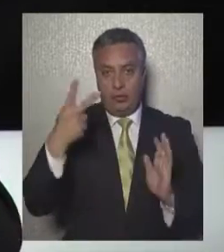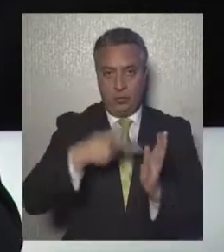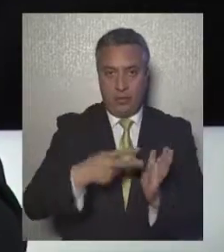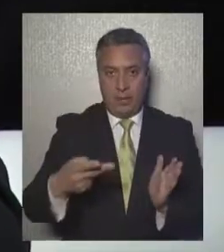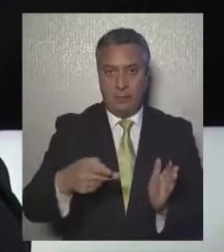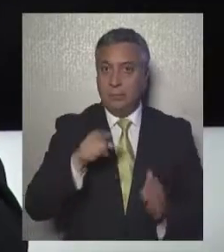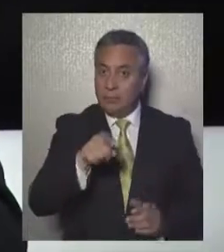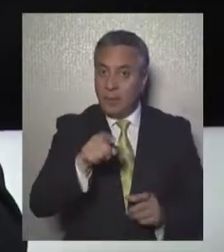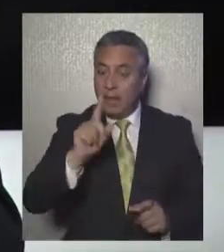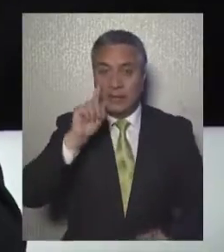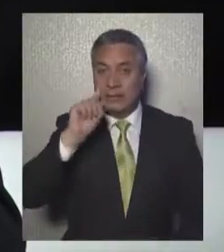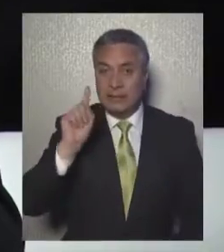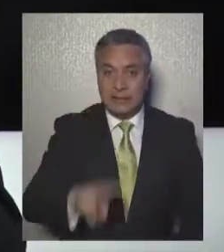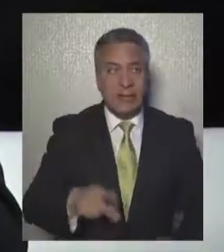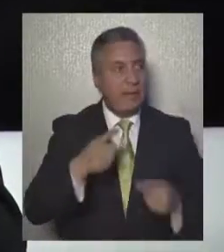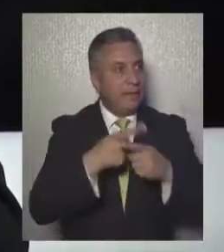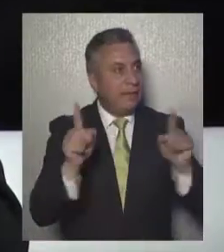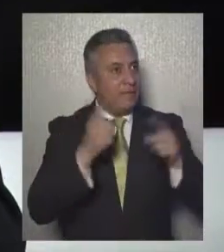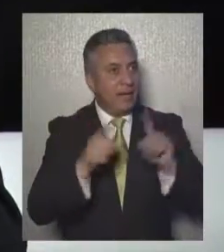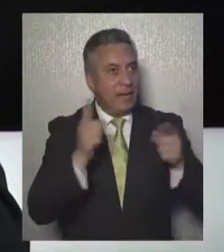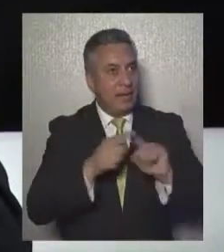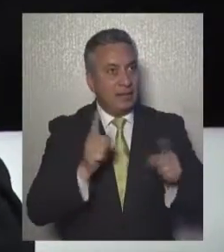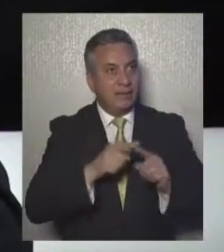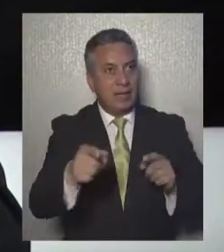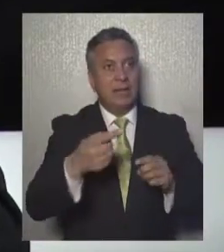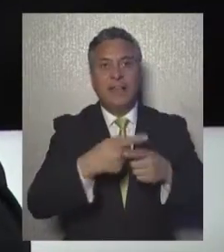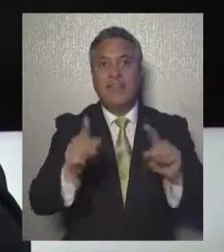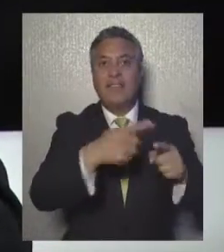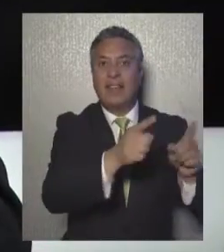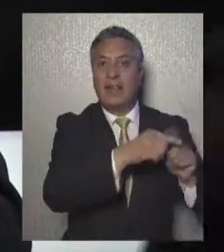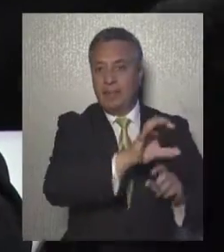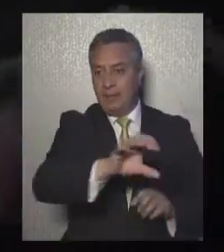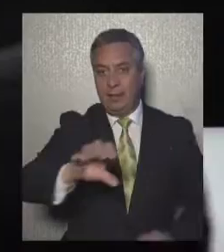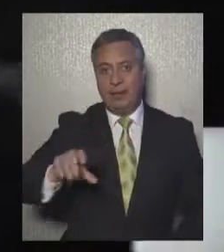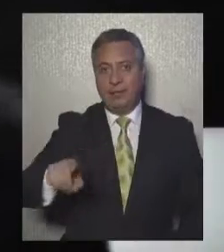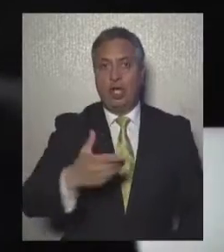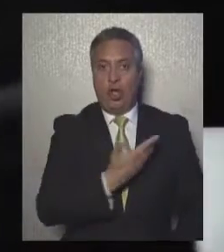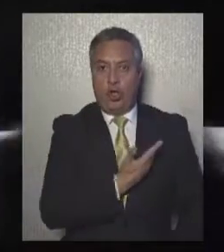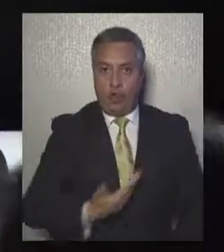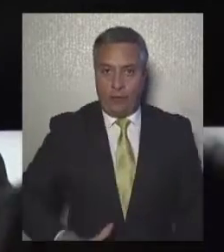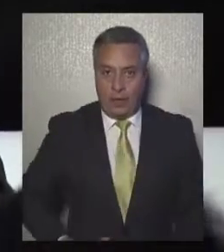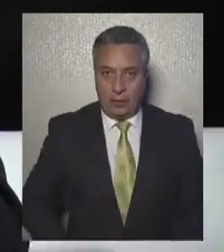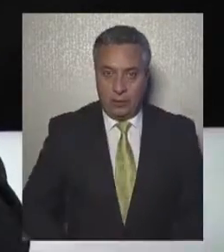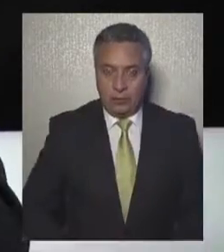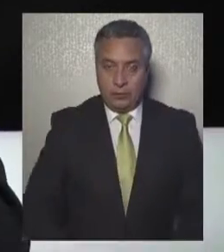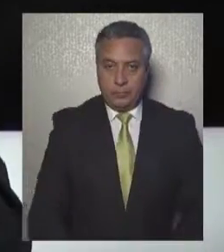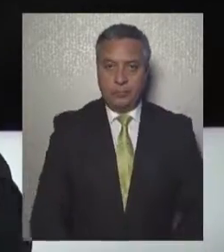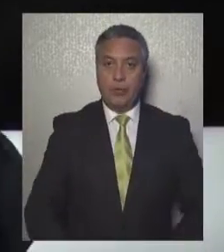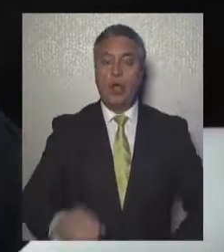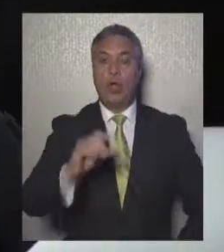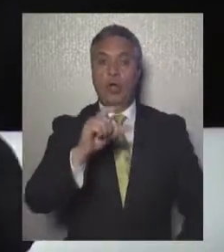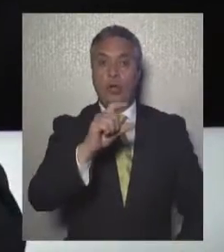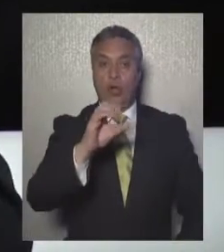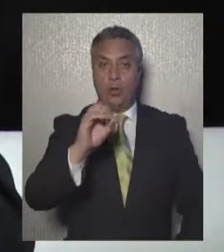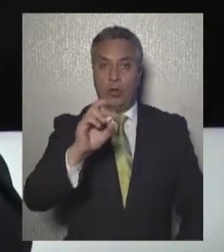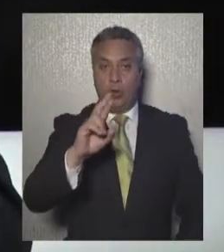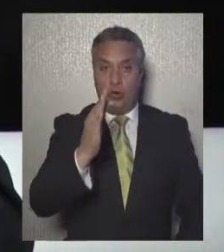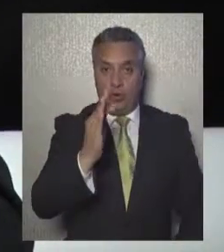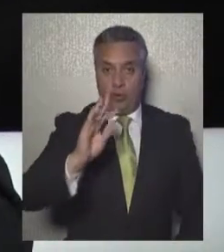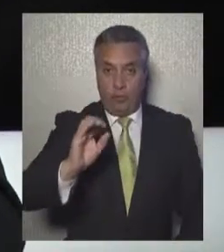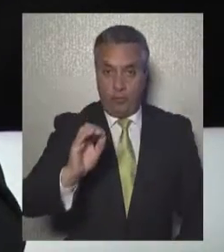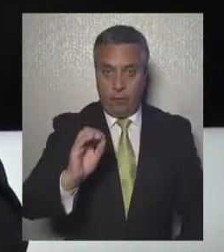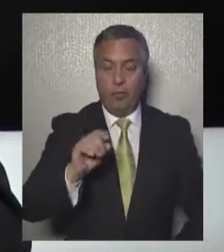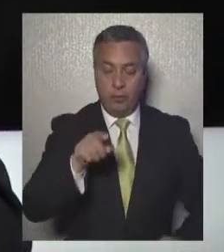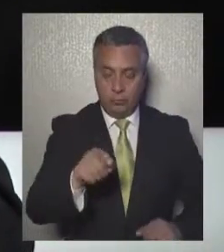diferencias significativas entre los distintos gobiernos. Corfo trabaja estos temas, nosotros tenemos uno de los estudios,